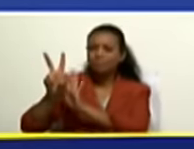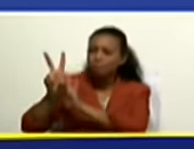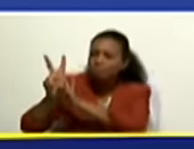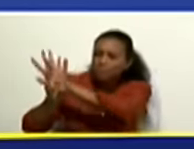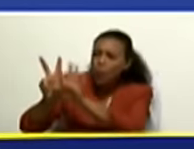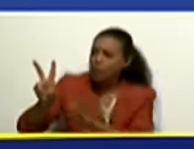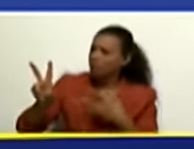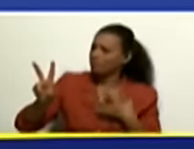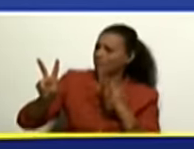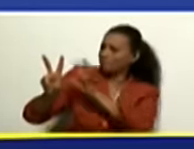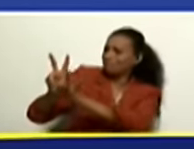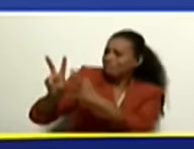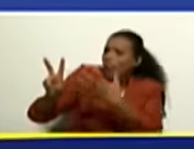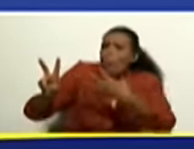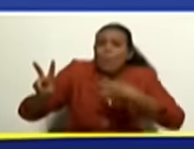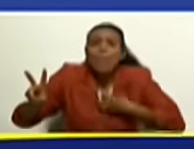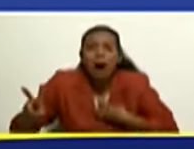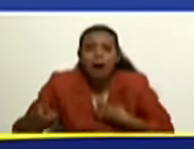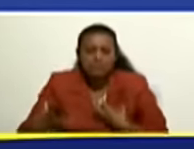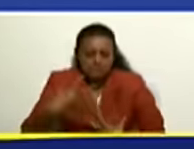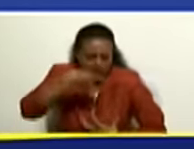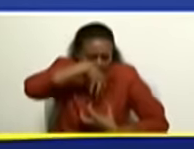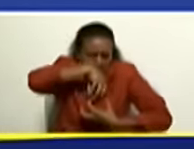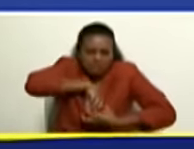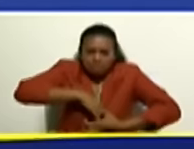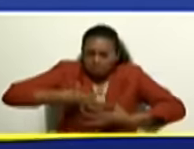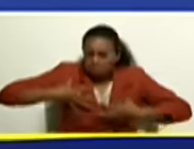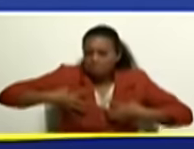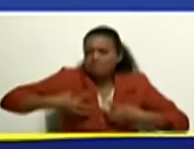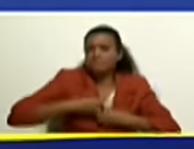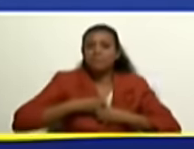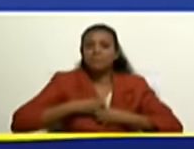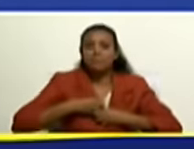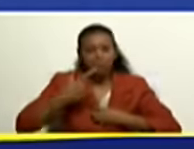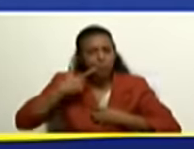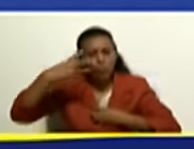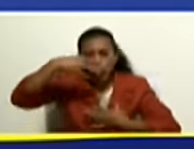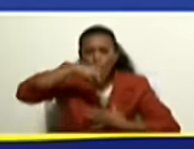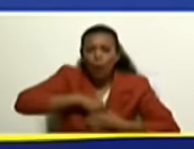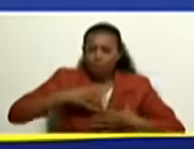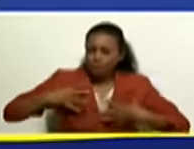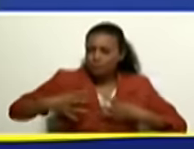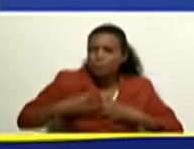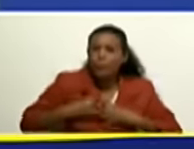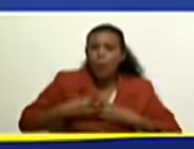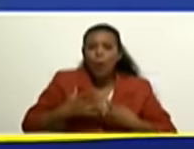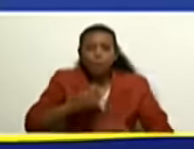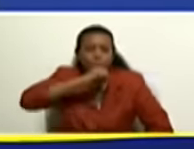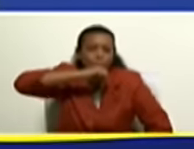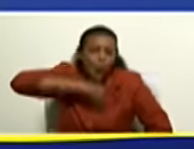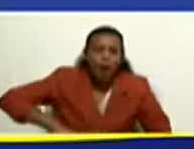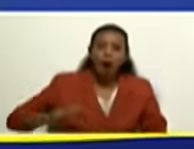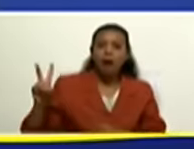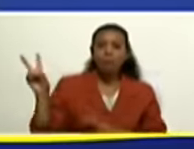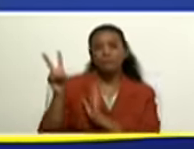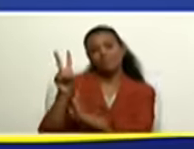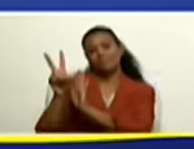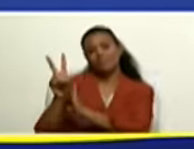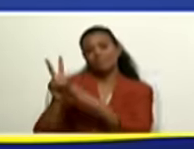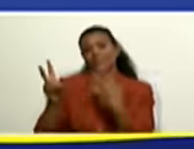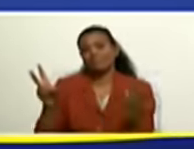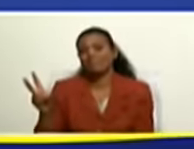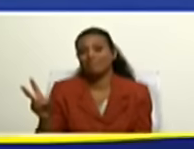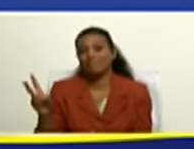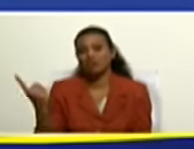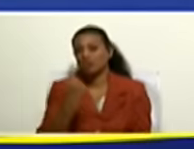que sintamos a Venezuela hasta en las vísceras, como decía Augusto Mijares, y que tanto le gustaba citar al